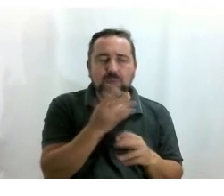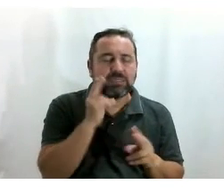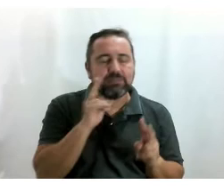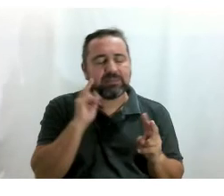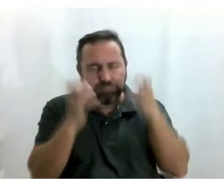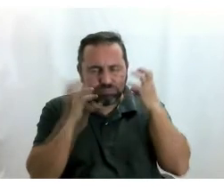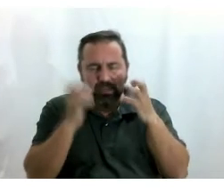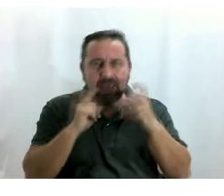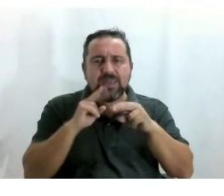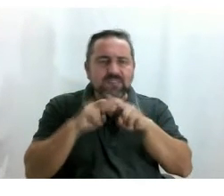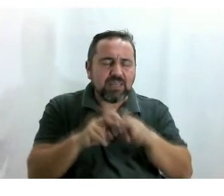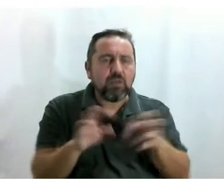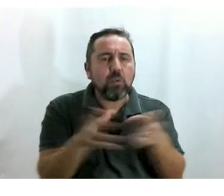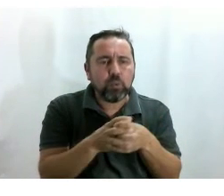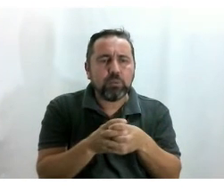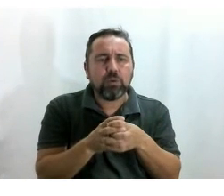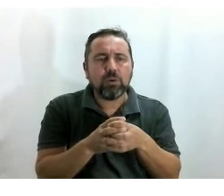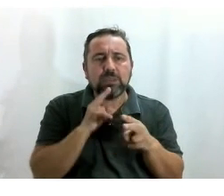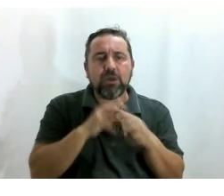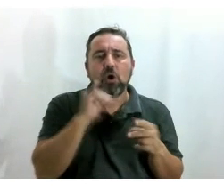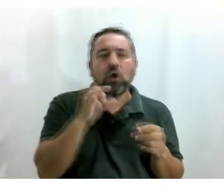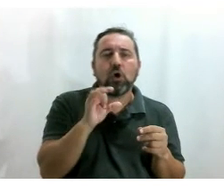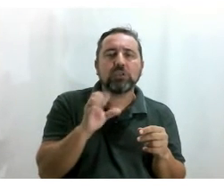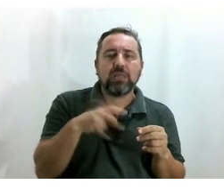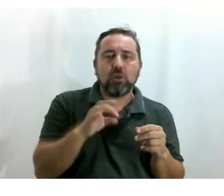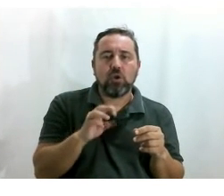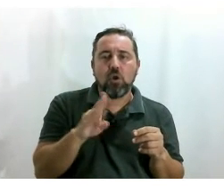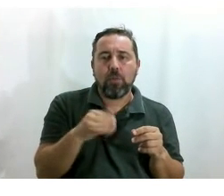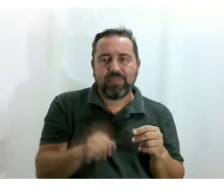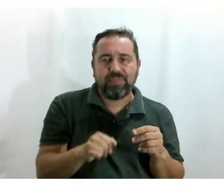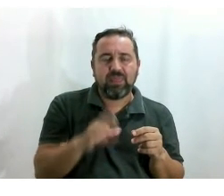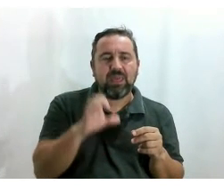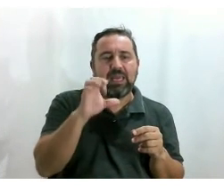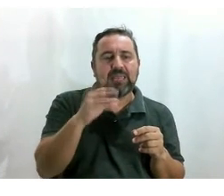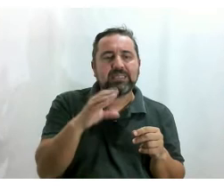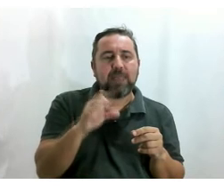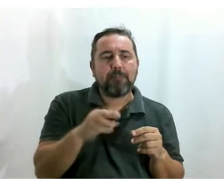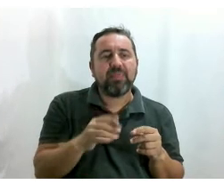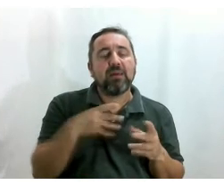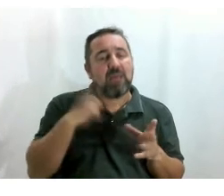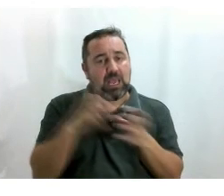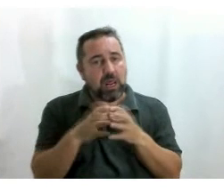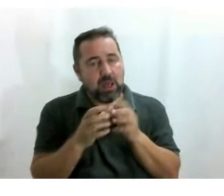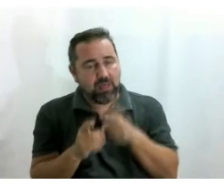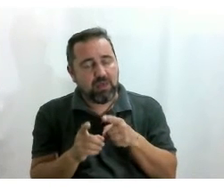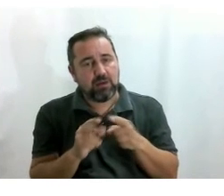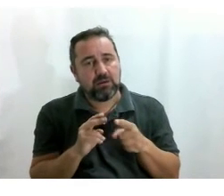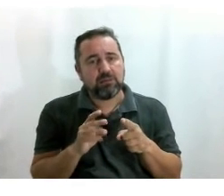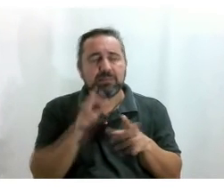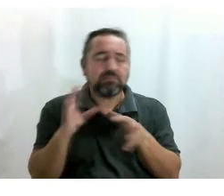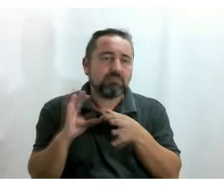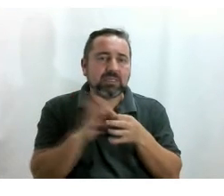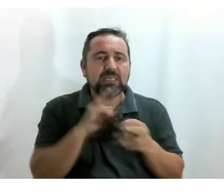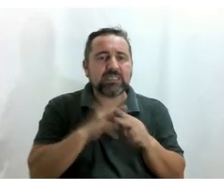investigaciones por el grupo de José Antonio López Escámez en Granada sobre asociación